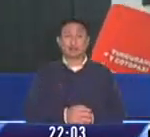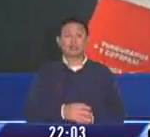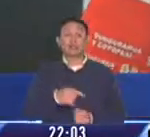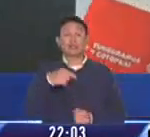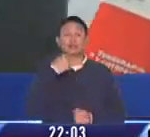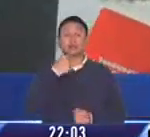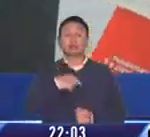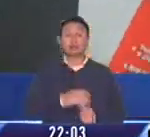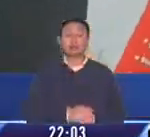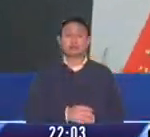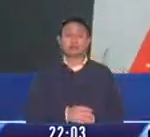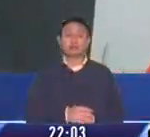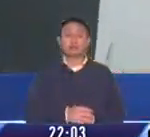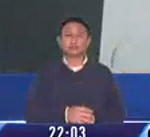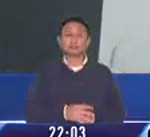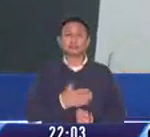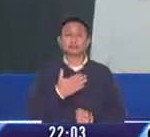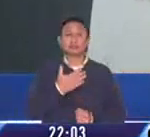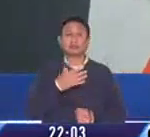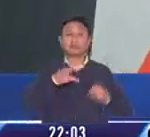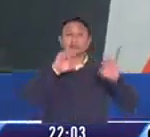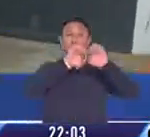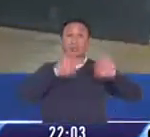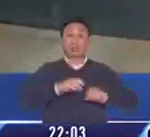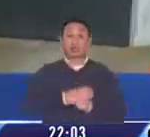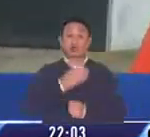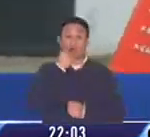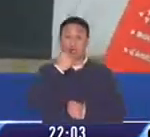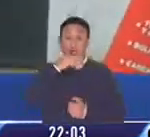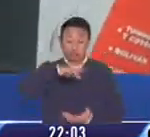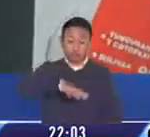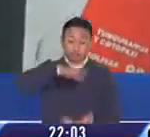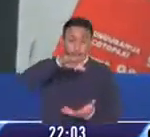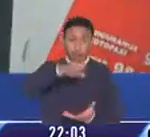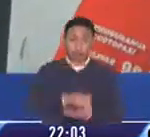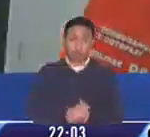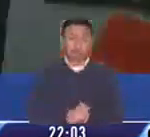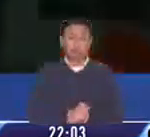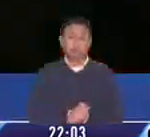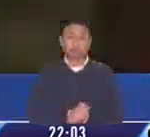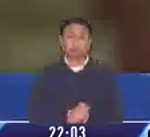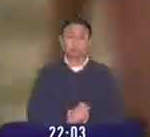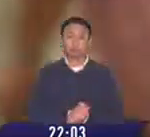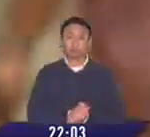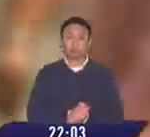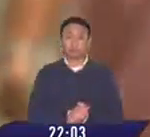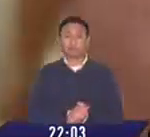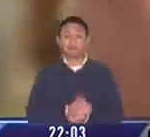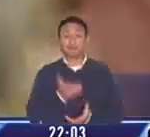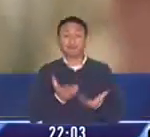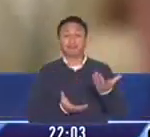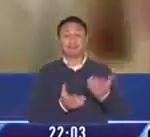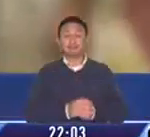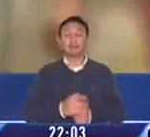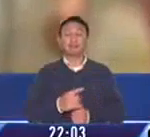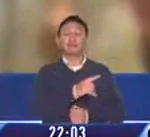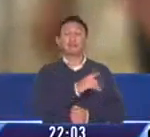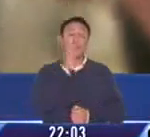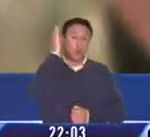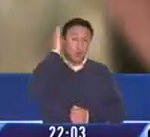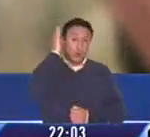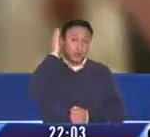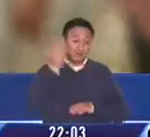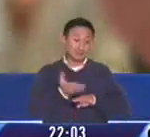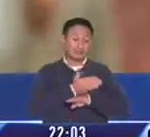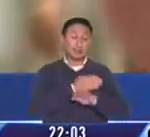ellos como una empresa de delivery que venían a entregar una encomienda. Aparentemente a la dueña de casa, que sacó